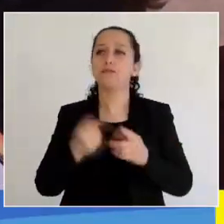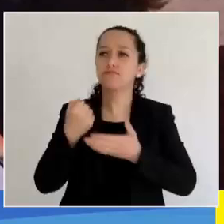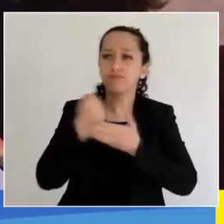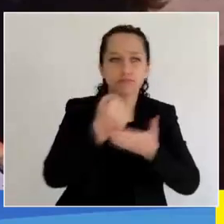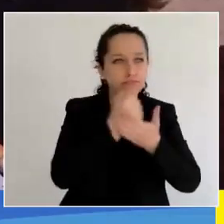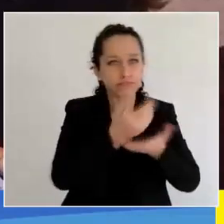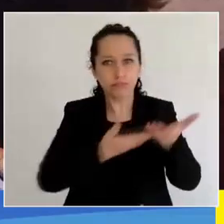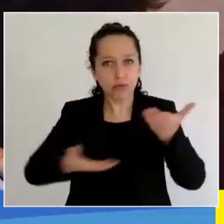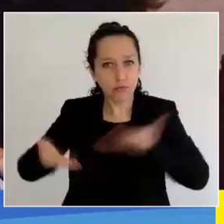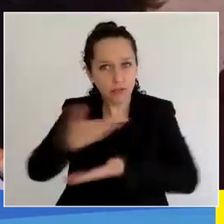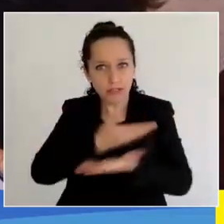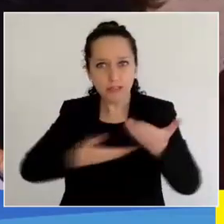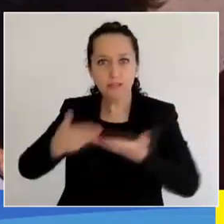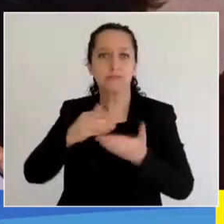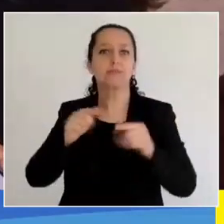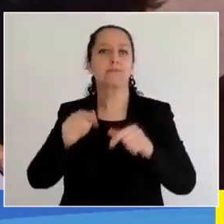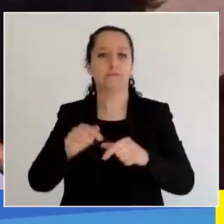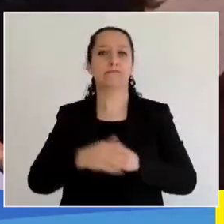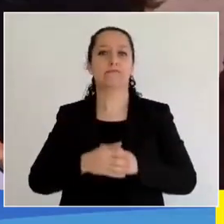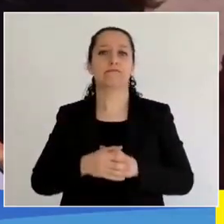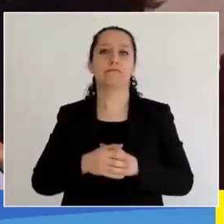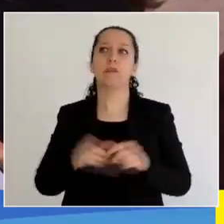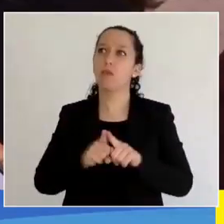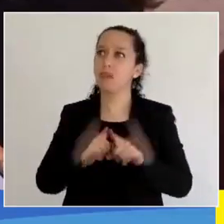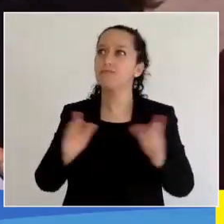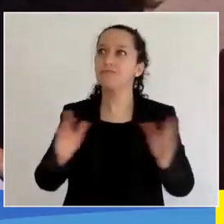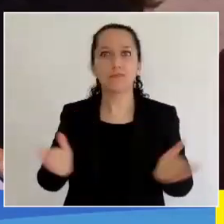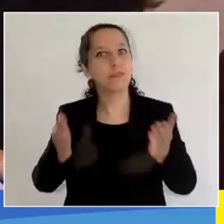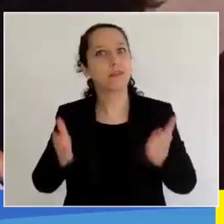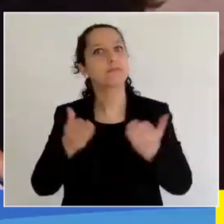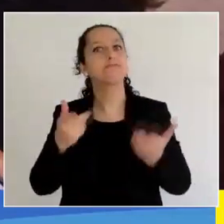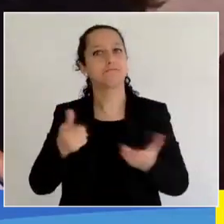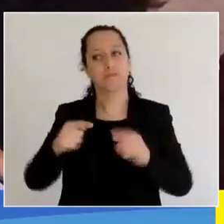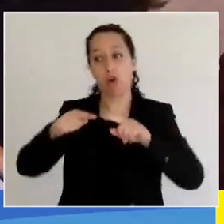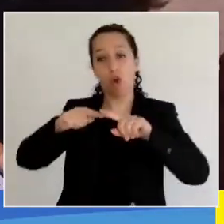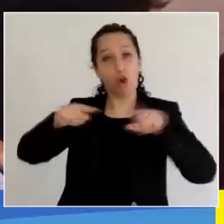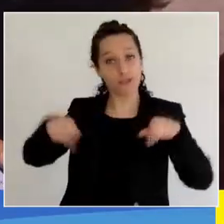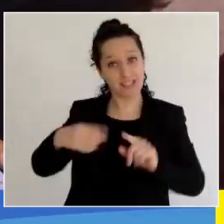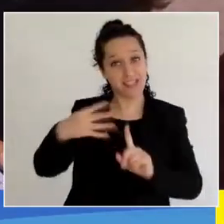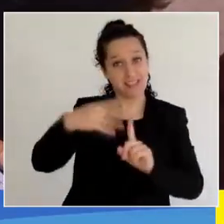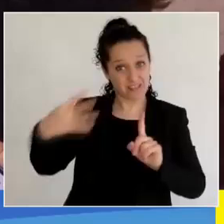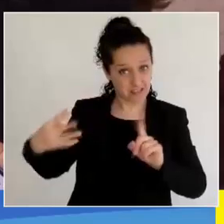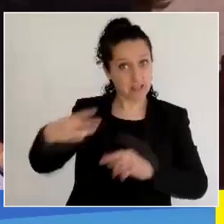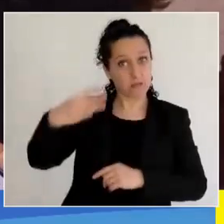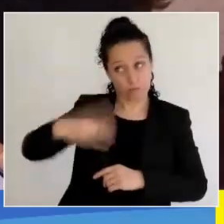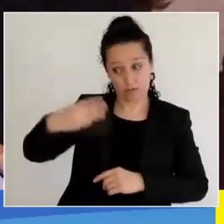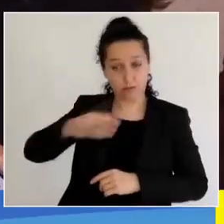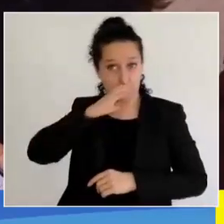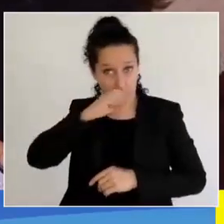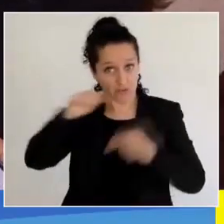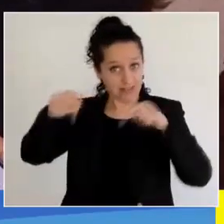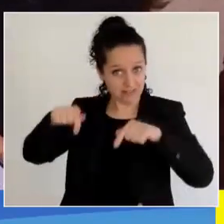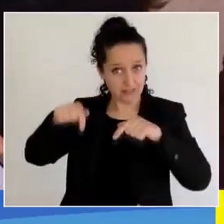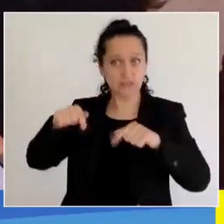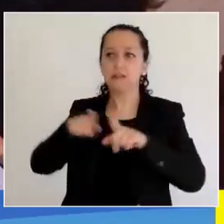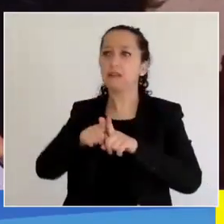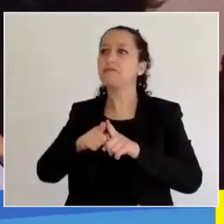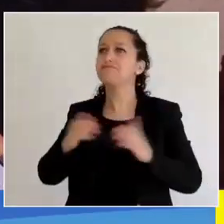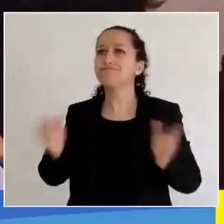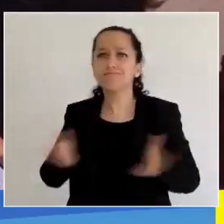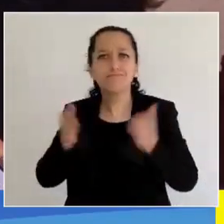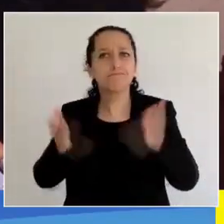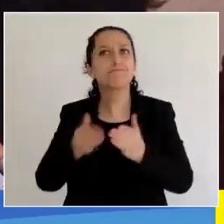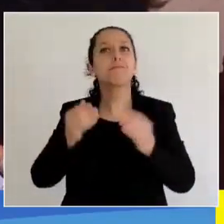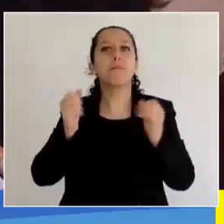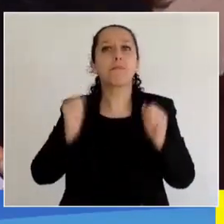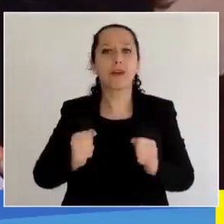cooperativo y también la motivación de la Oficina de la Diversidad del municipio de Concepción, que ha permitido